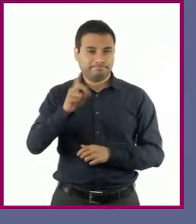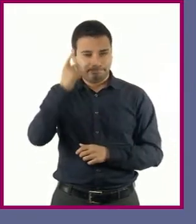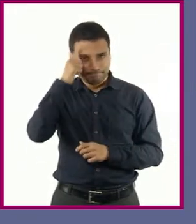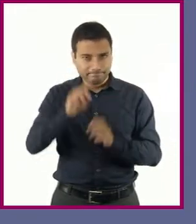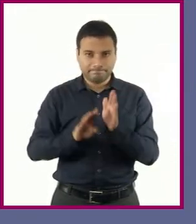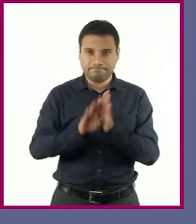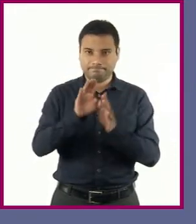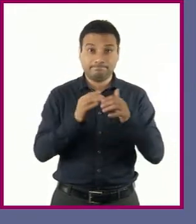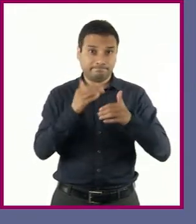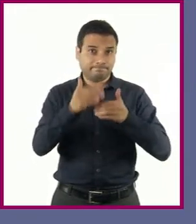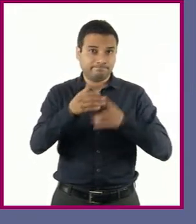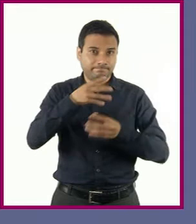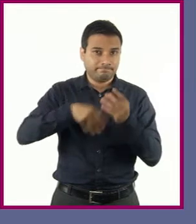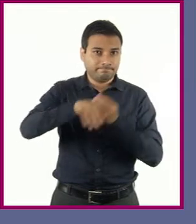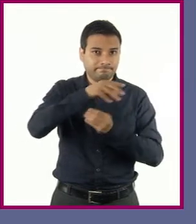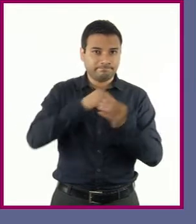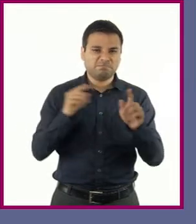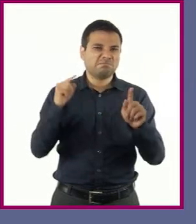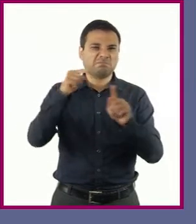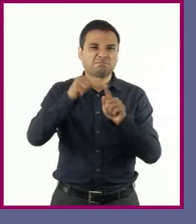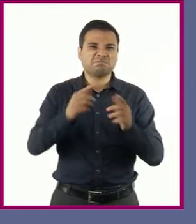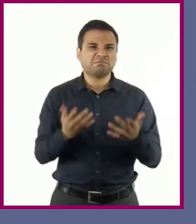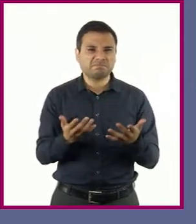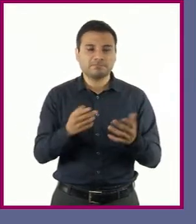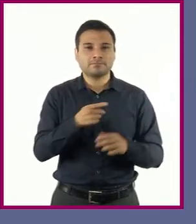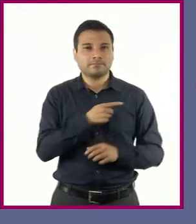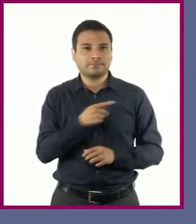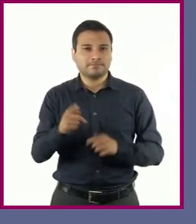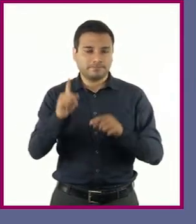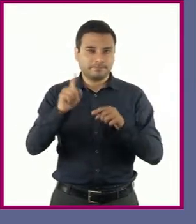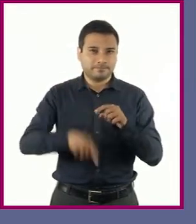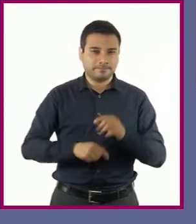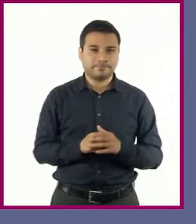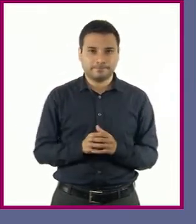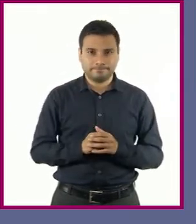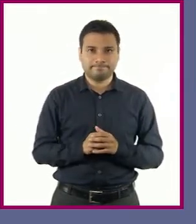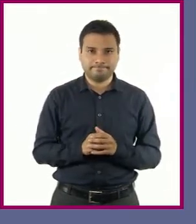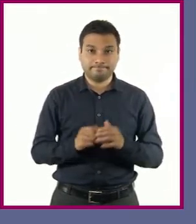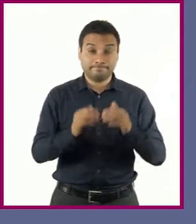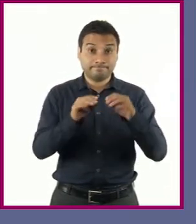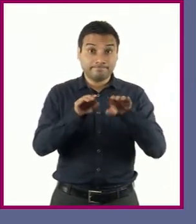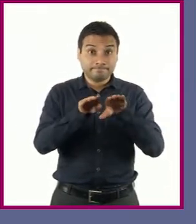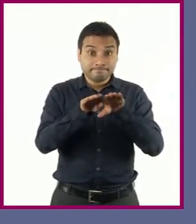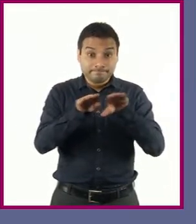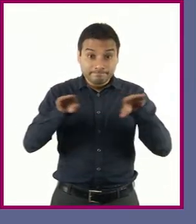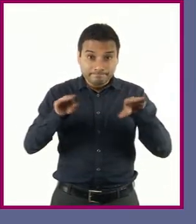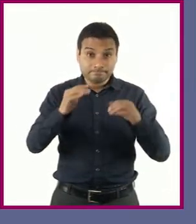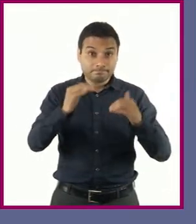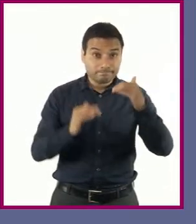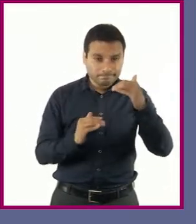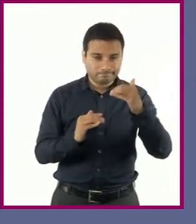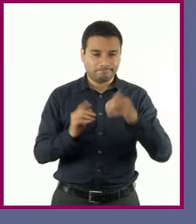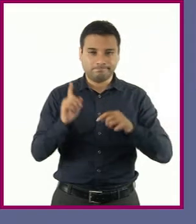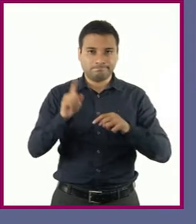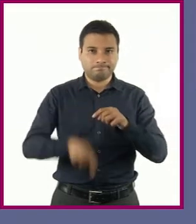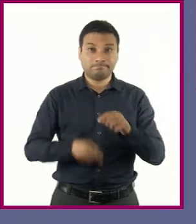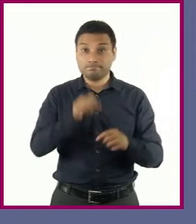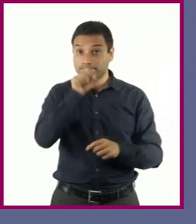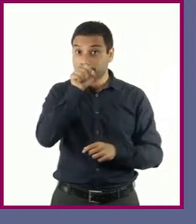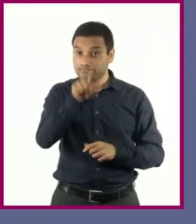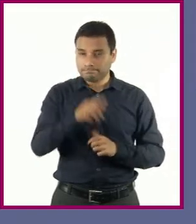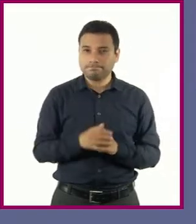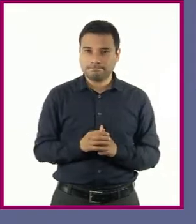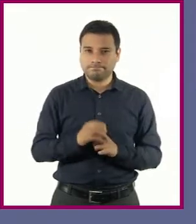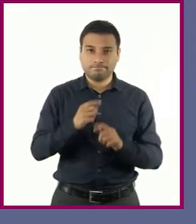Desarrollo Sostenible, que pretende poner fin a la pobreza, luchar contra la desigualdad y la injusticia y hacer frente al